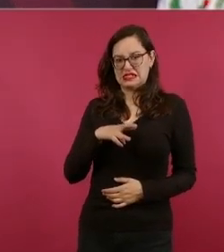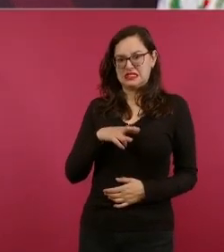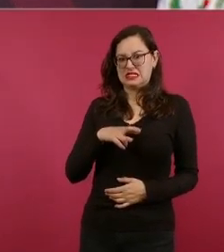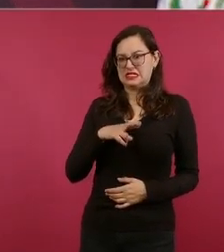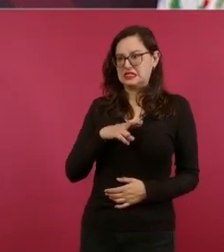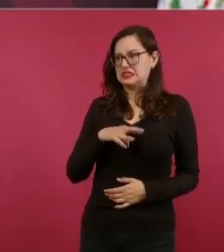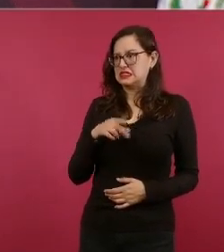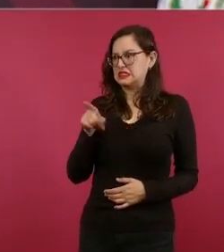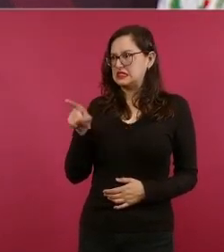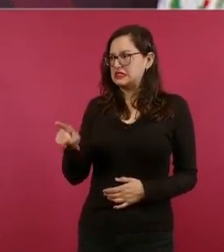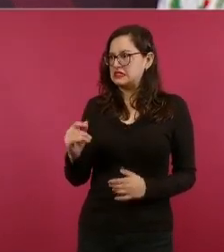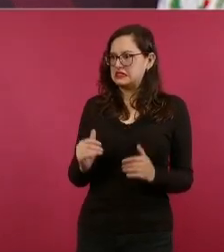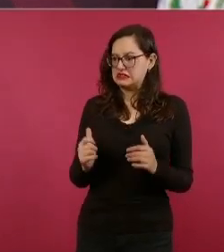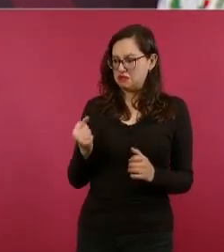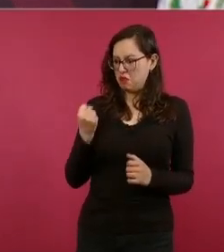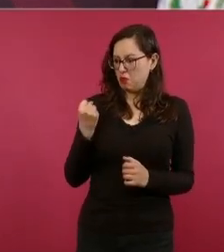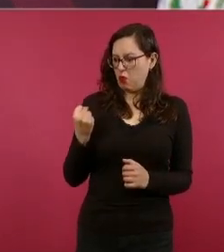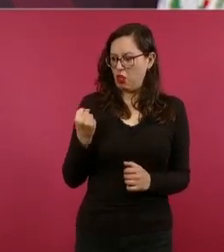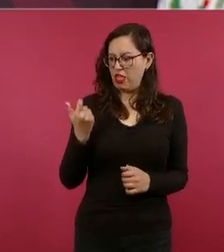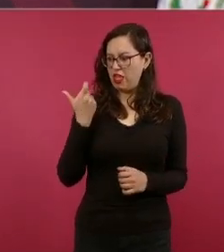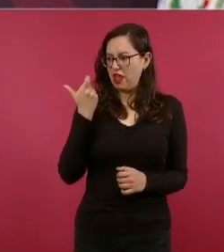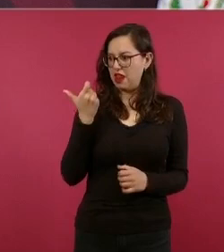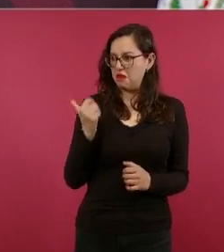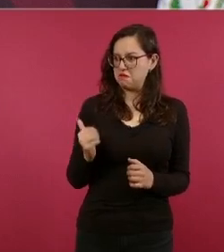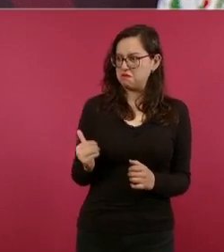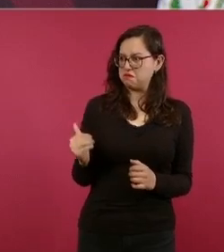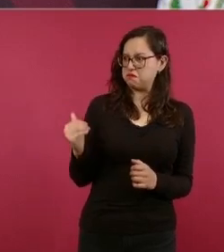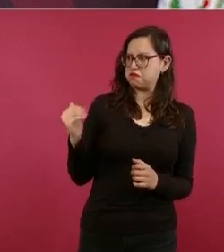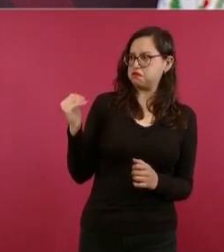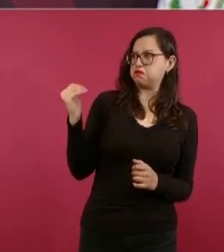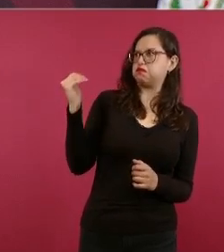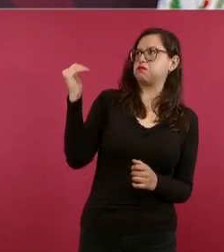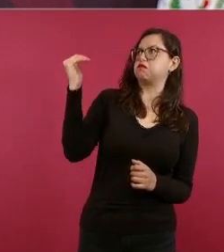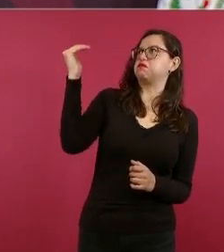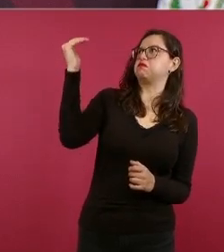contrarrestar ese poderío económico, comercial,